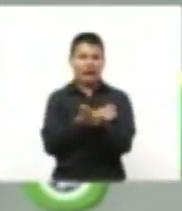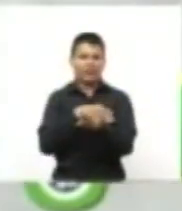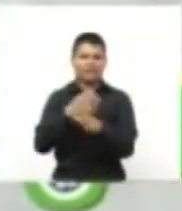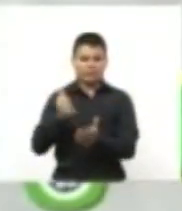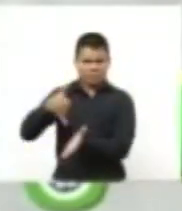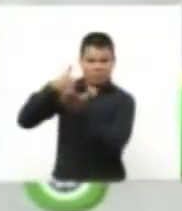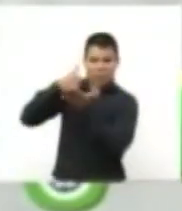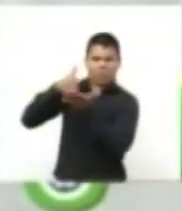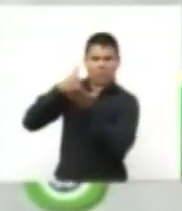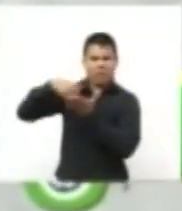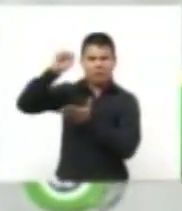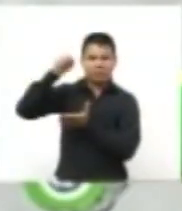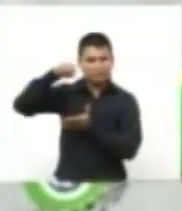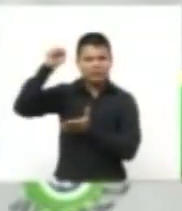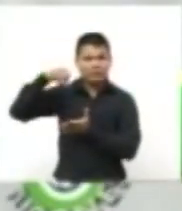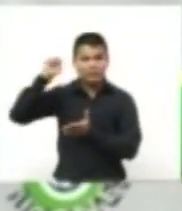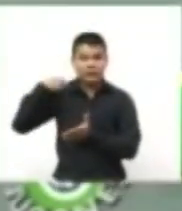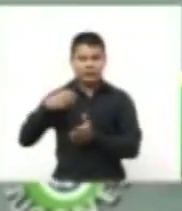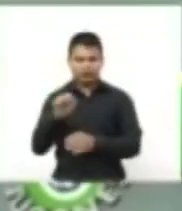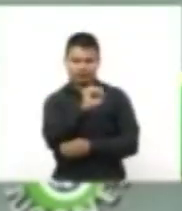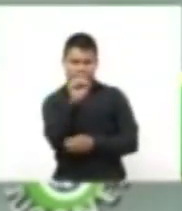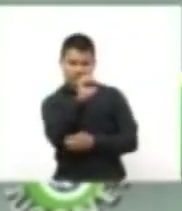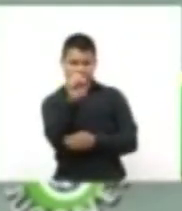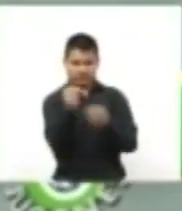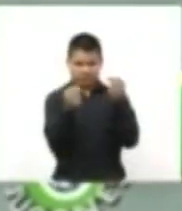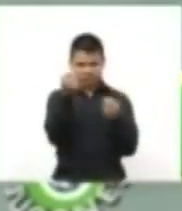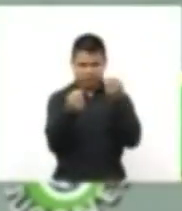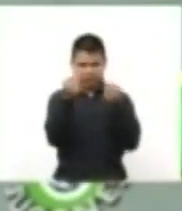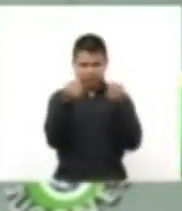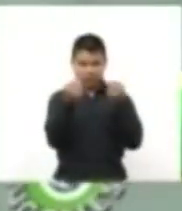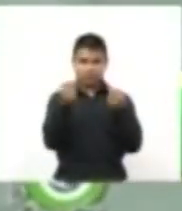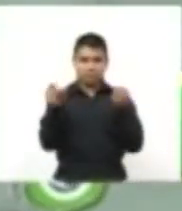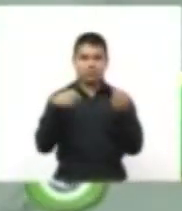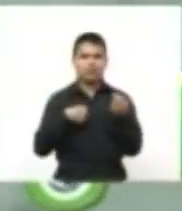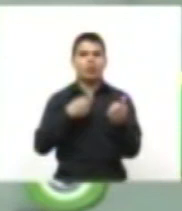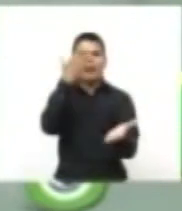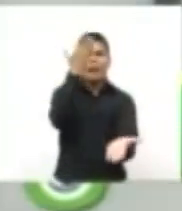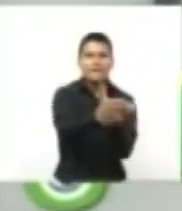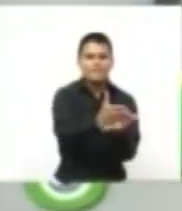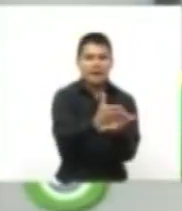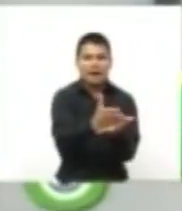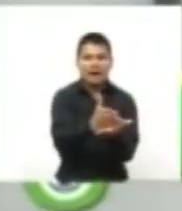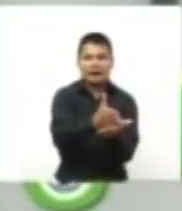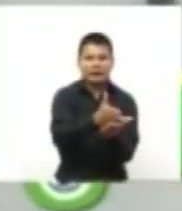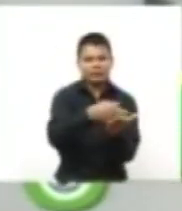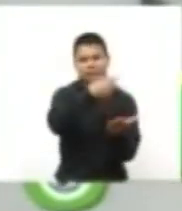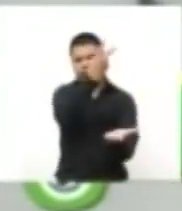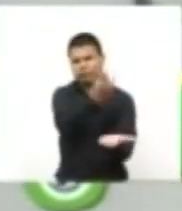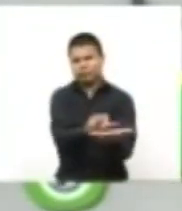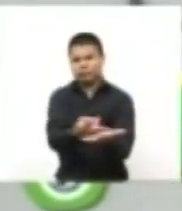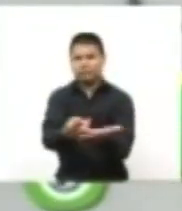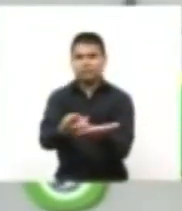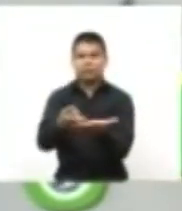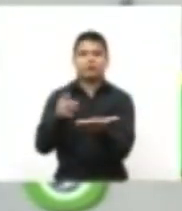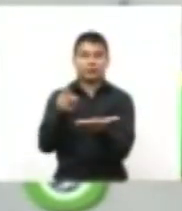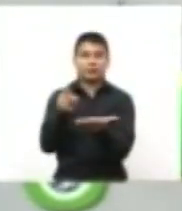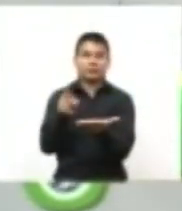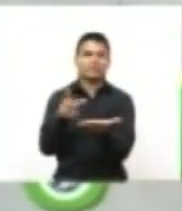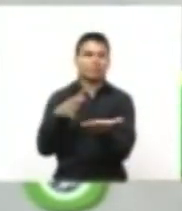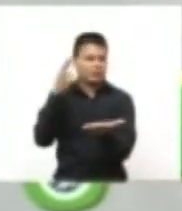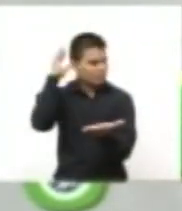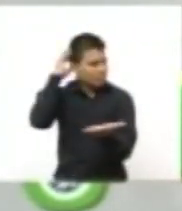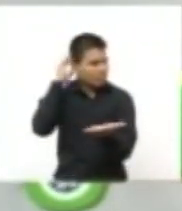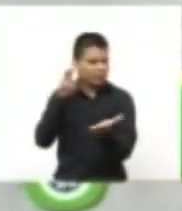un fuerte traumatismo en la cabeza por la caída y luego entró en coma inducido a causa del traumatismo cráneoencefálico.